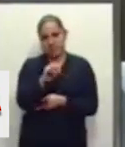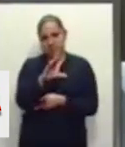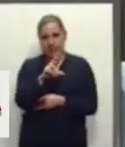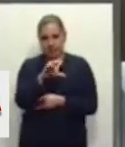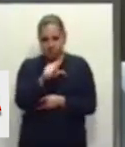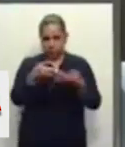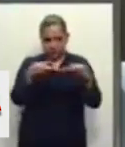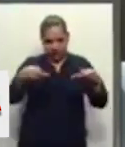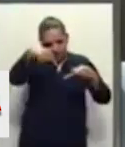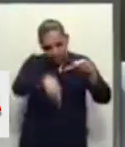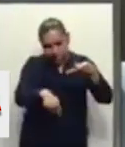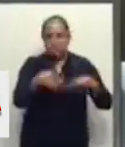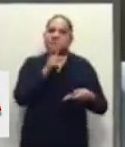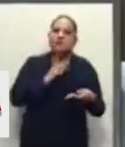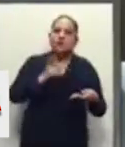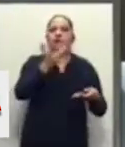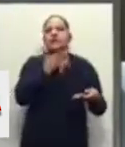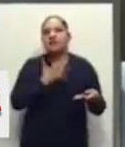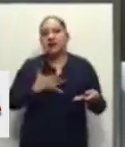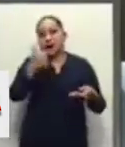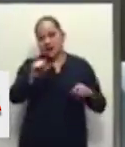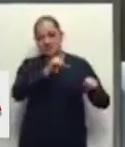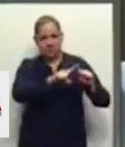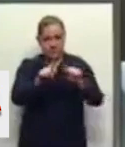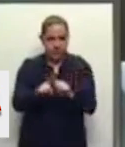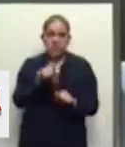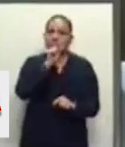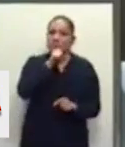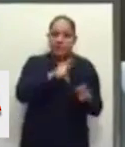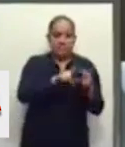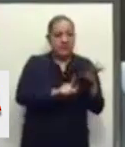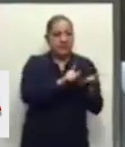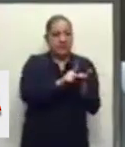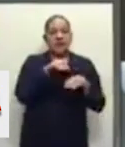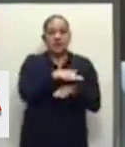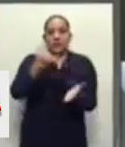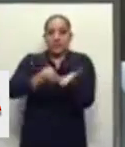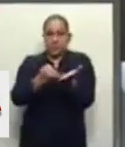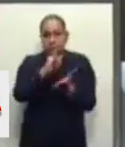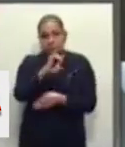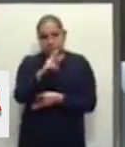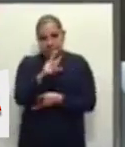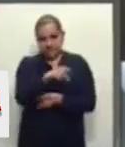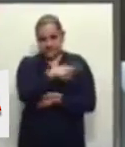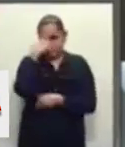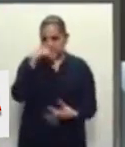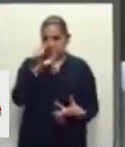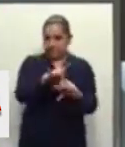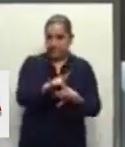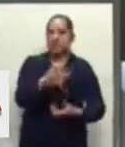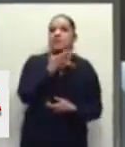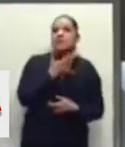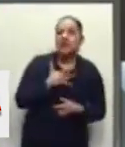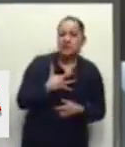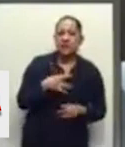de la Ley de Impuesto Especial sobre Producción y Servicios aplicado a gasolinas y diésel.